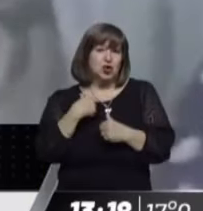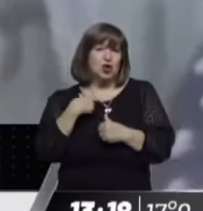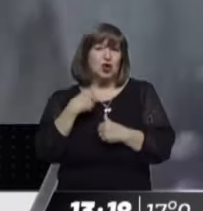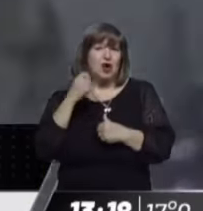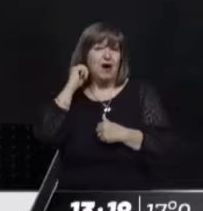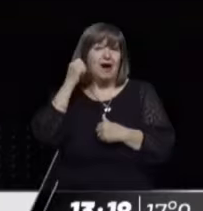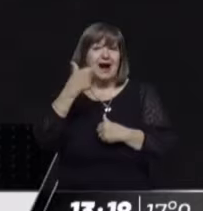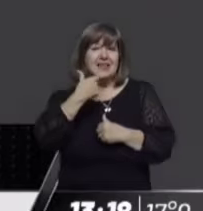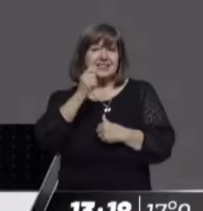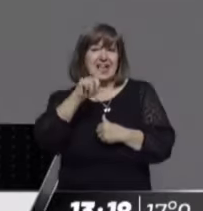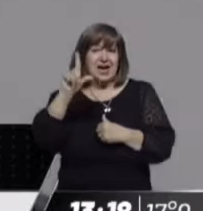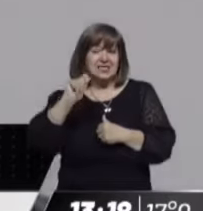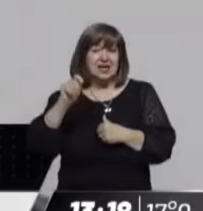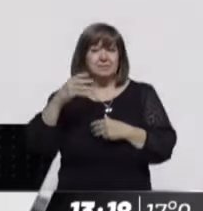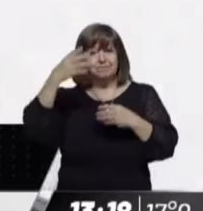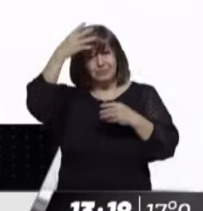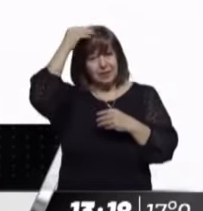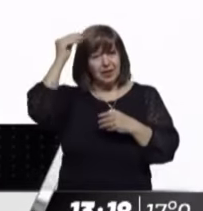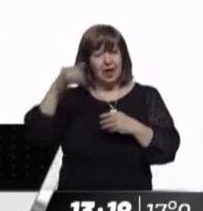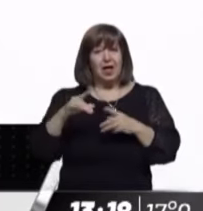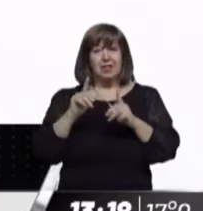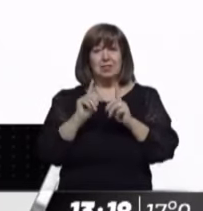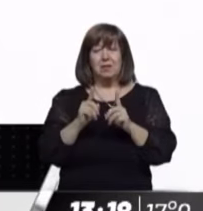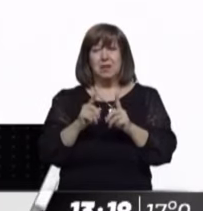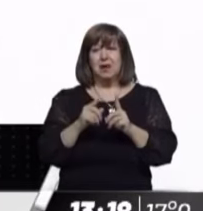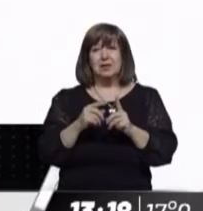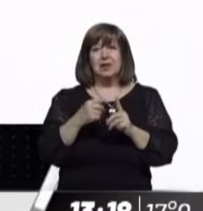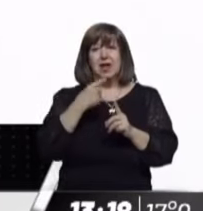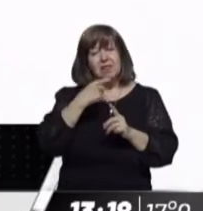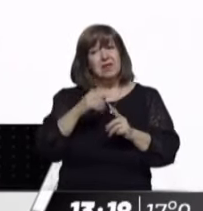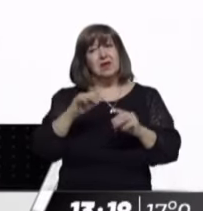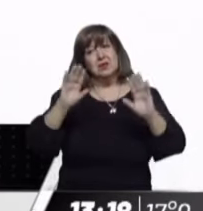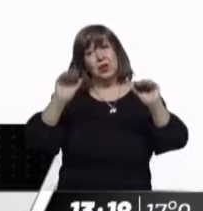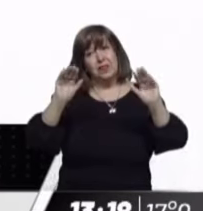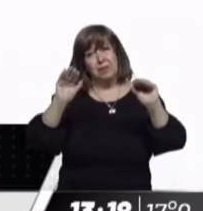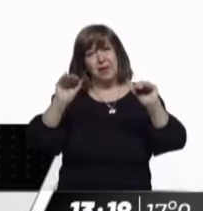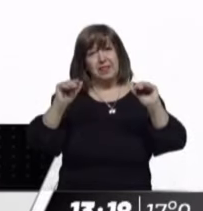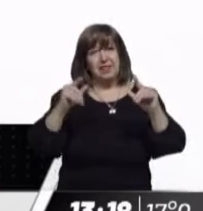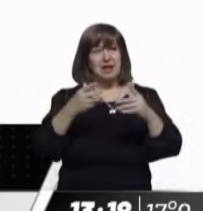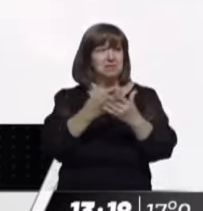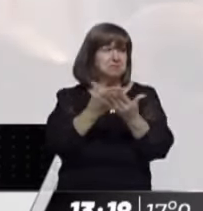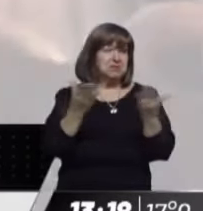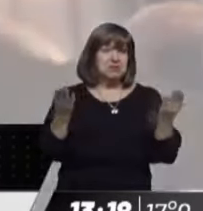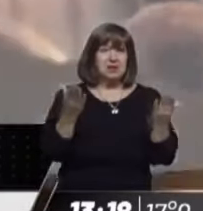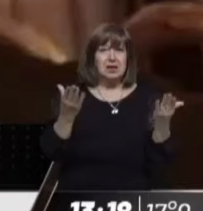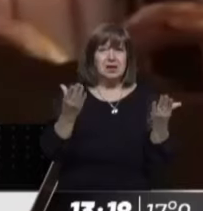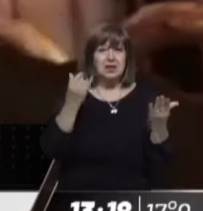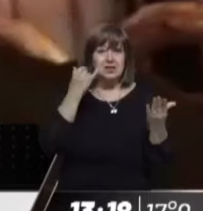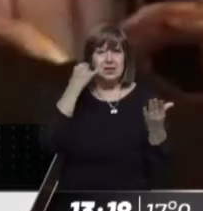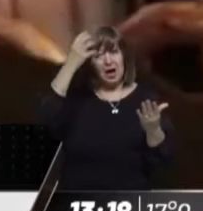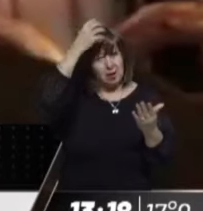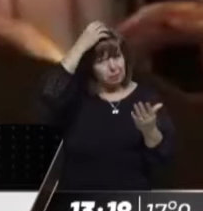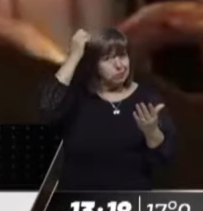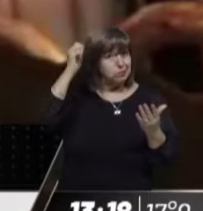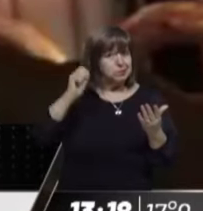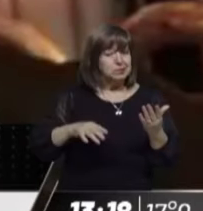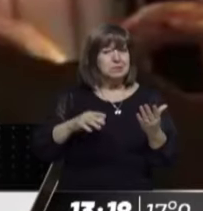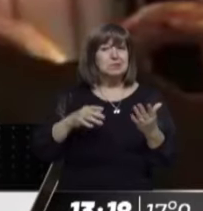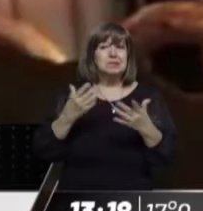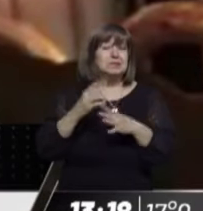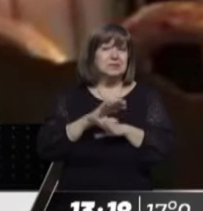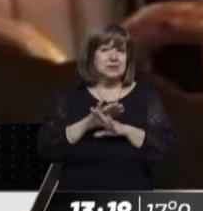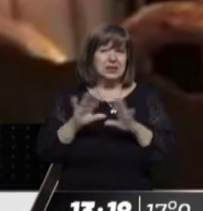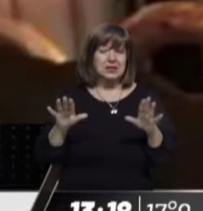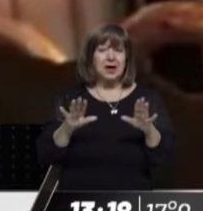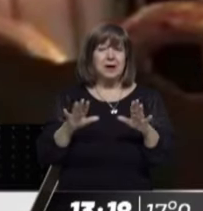creo que casi de manera premonitoria, se despide, creo yo, de los escenarios, sacándose la peluca de mamá Cora. Tal